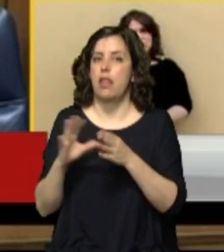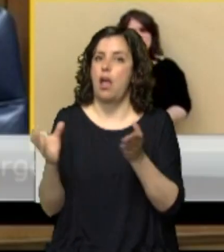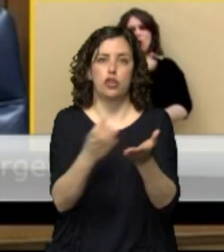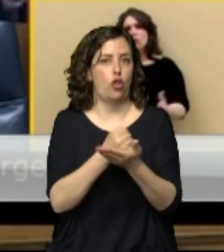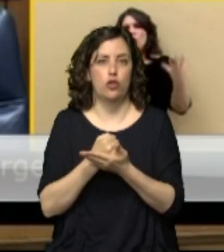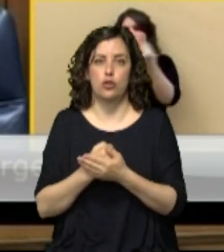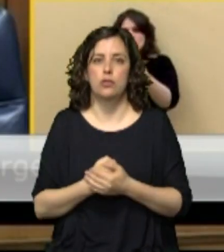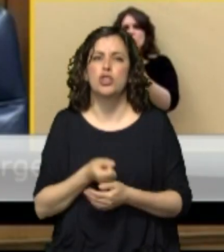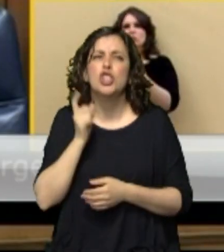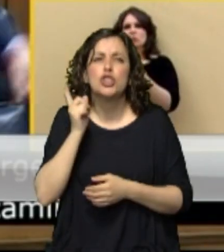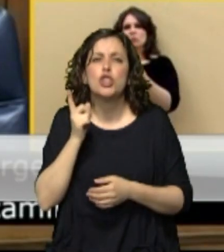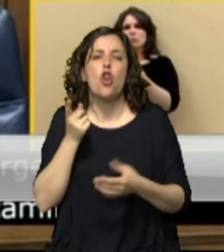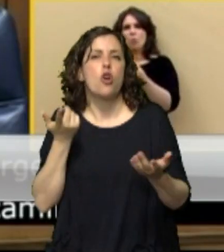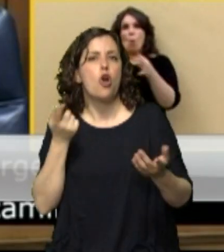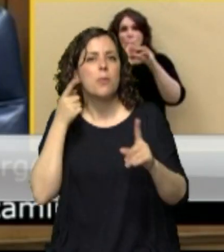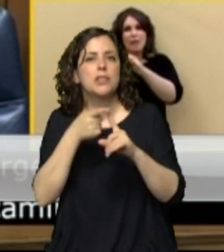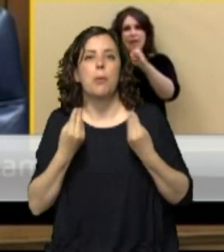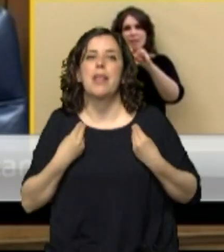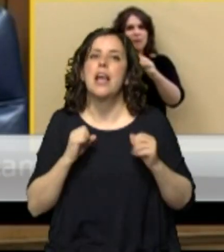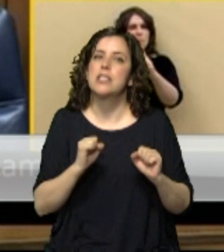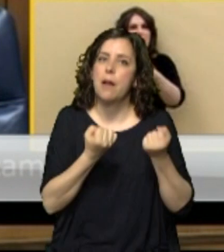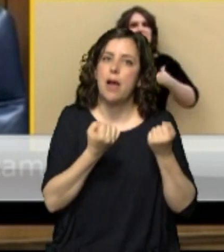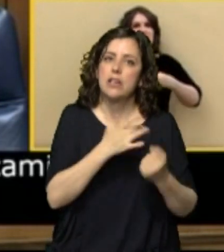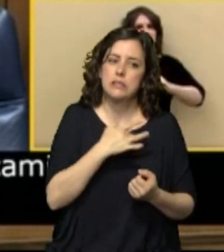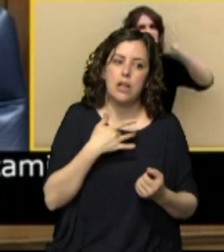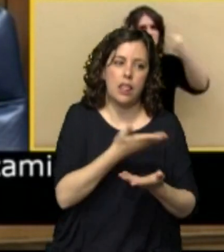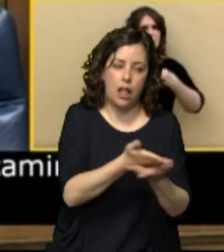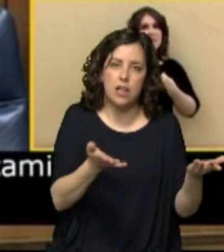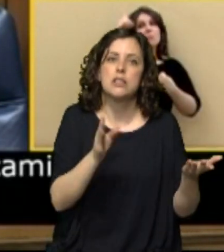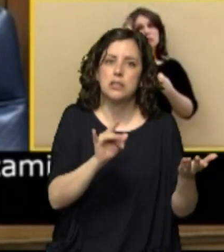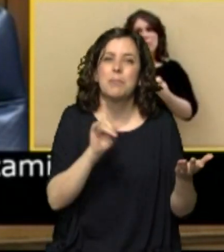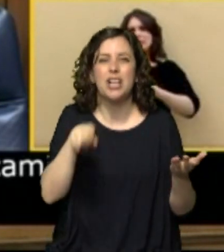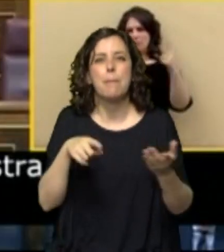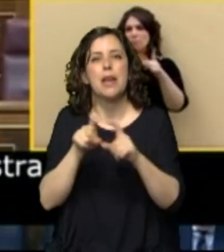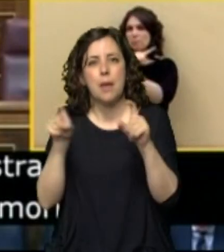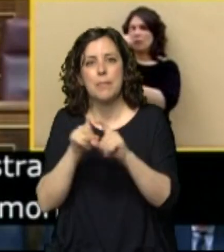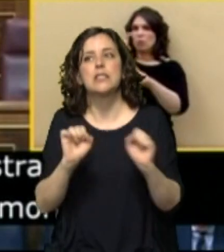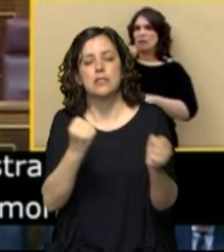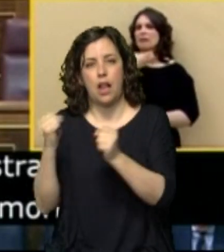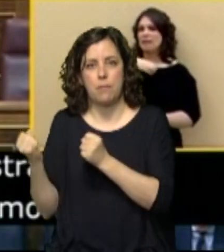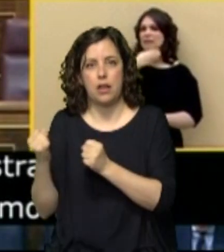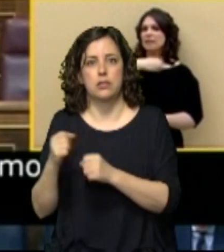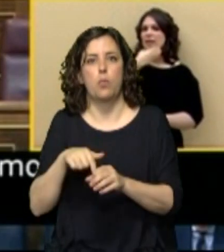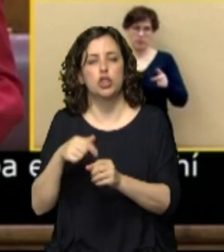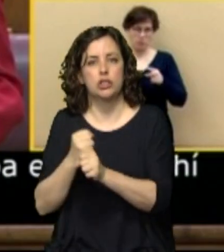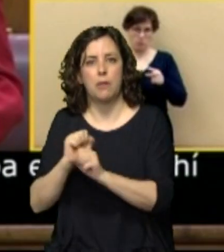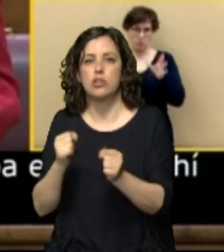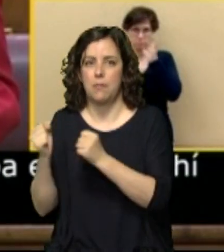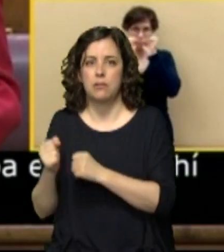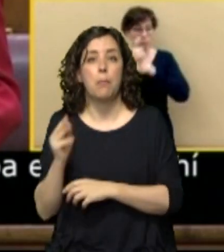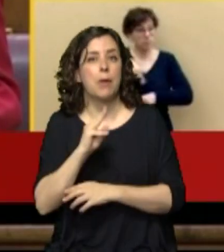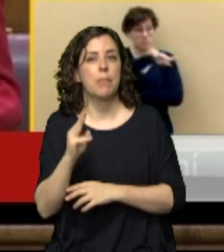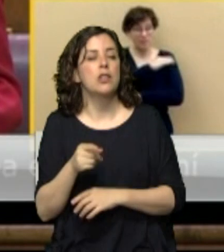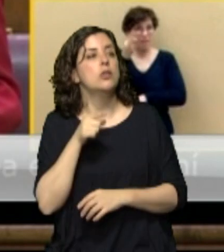para salvar vidas en el frente sanitario, sino también para salvar empresas y salvar puestos de trabajo. Pero el PP va más allá. Usted